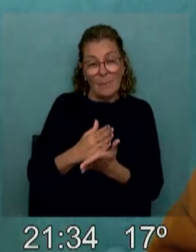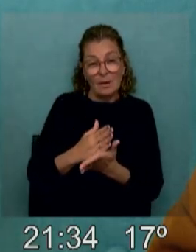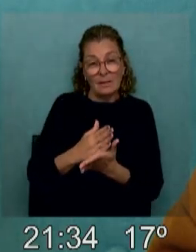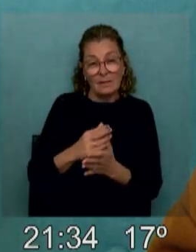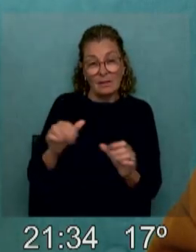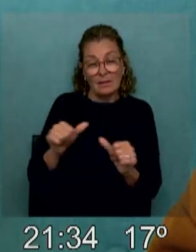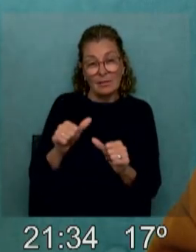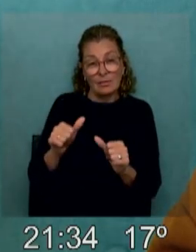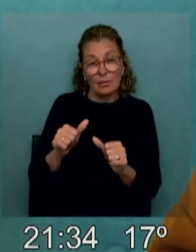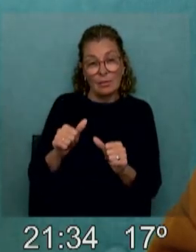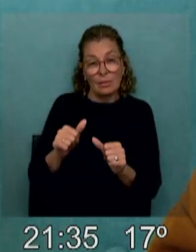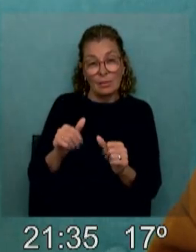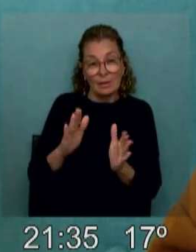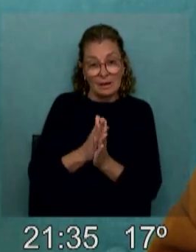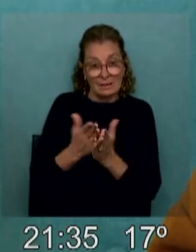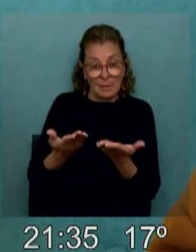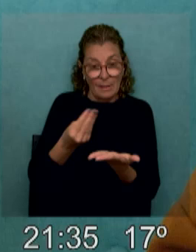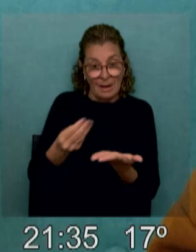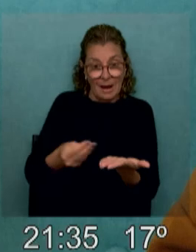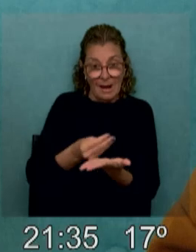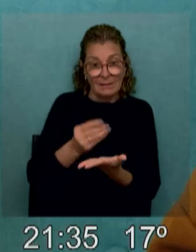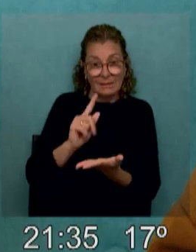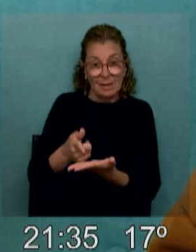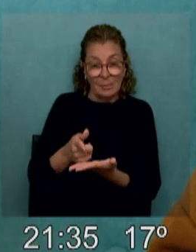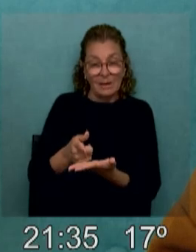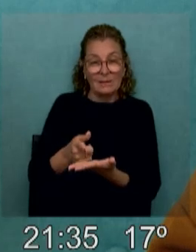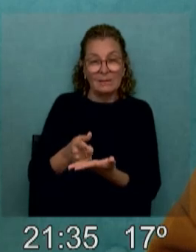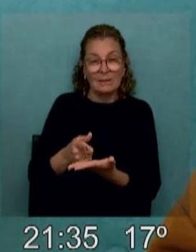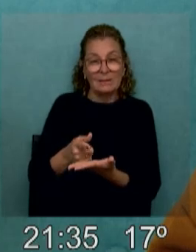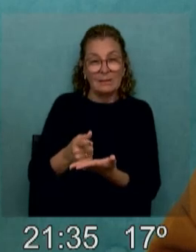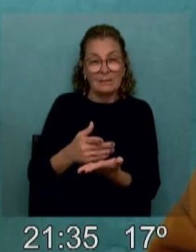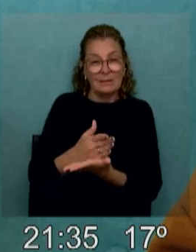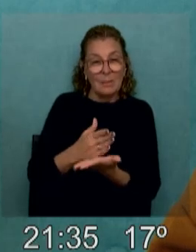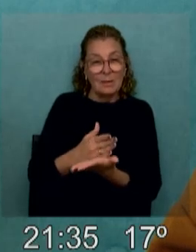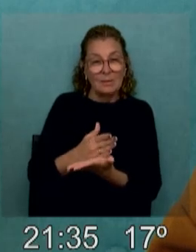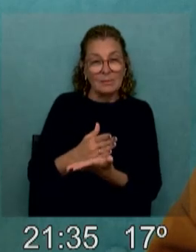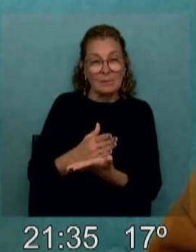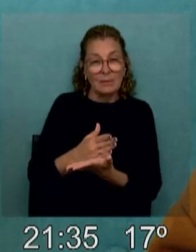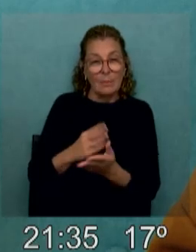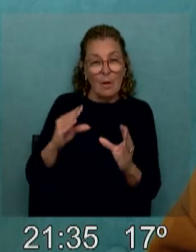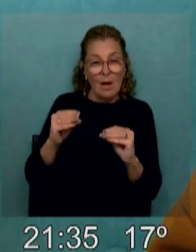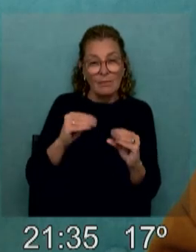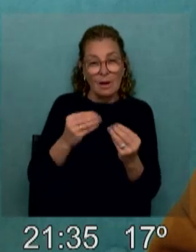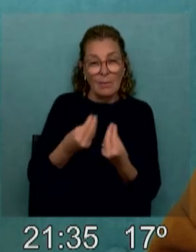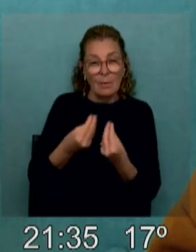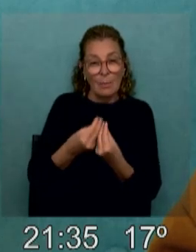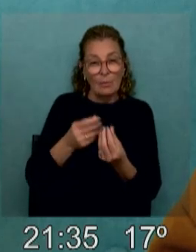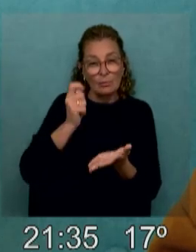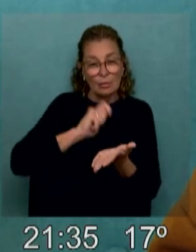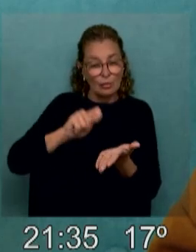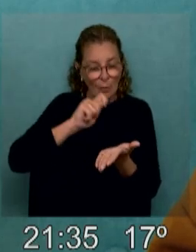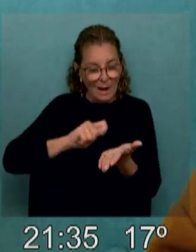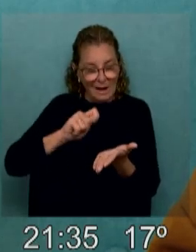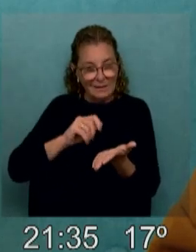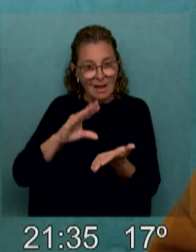de Hermanos Láser, de todas las tapas, pero a la vez desde un lugar siempre es como que dialogamos sobre las letras